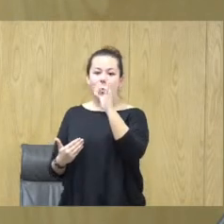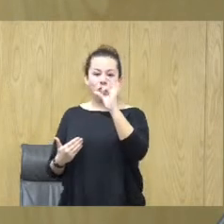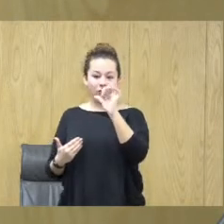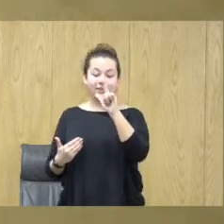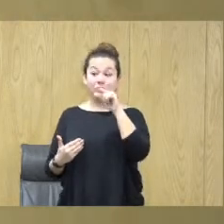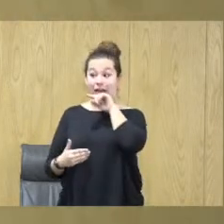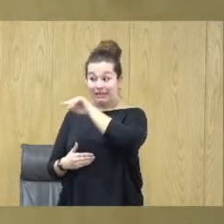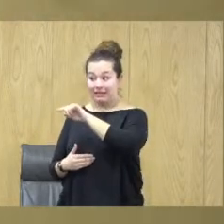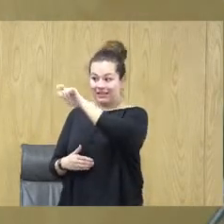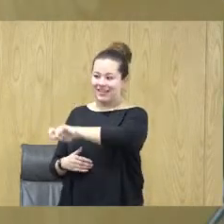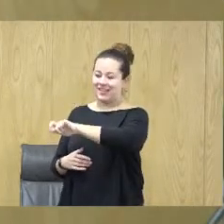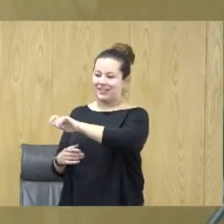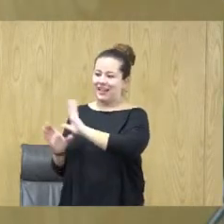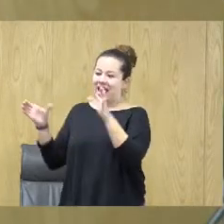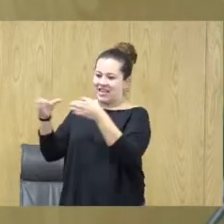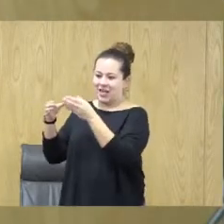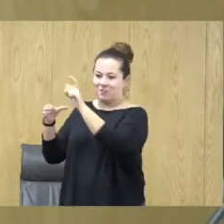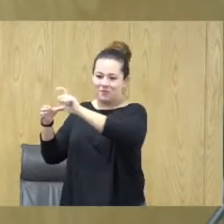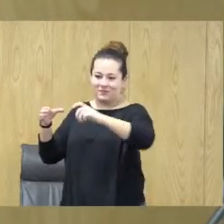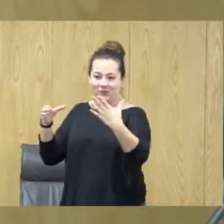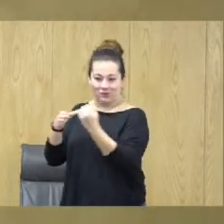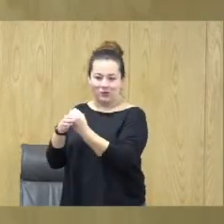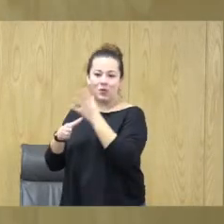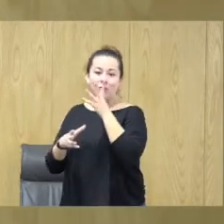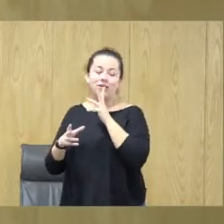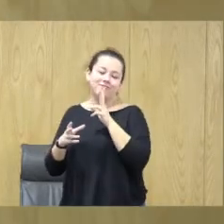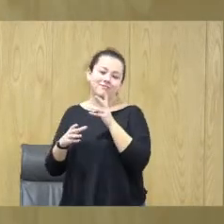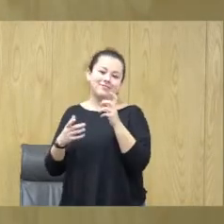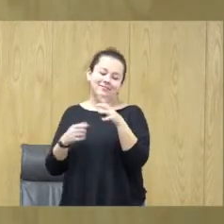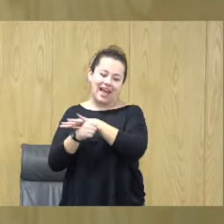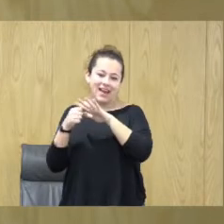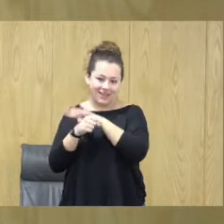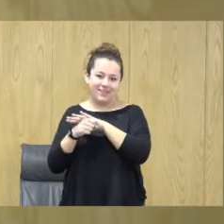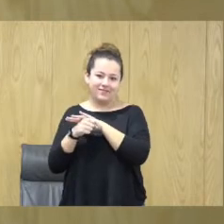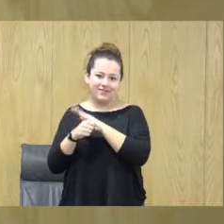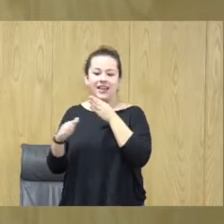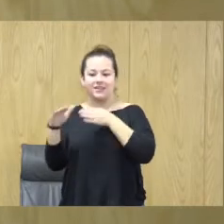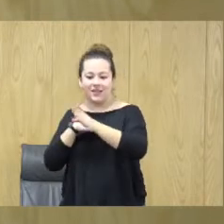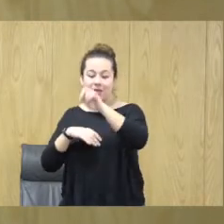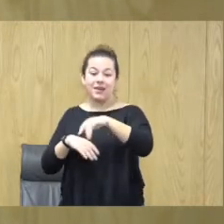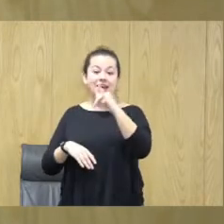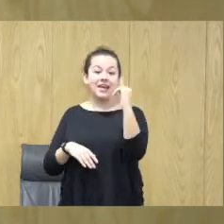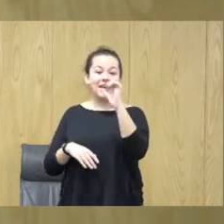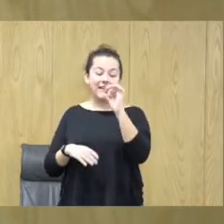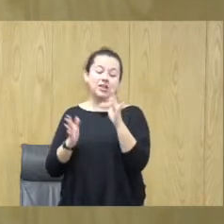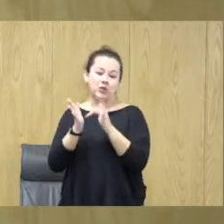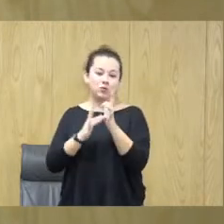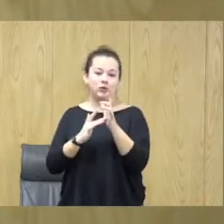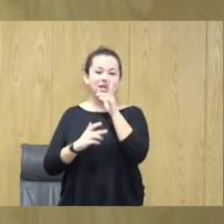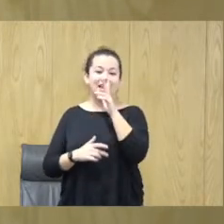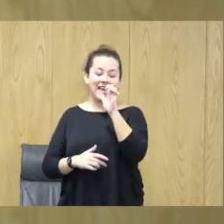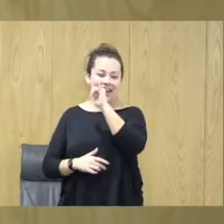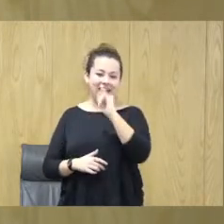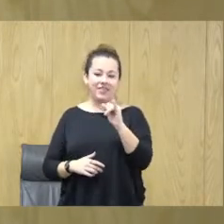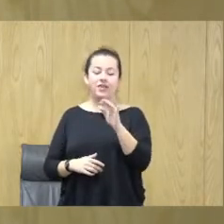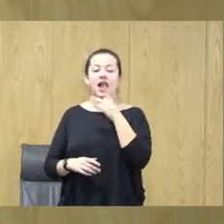ti y a todo tu equipo en el ámbito del área de accesibilidad, a Jesús Hernández y también a Mónica Rodríguez,